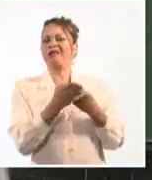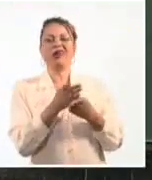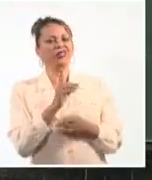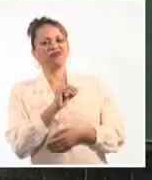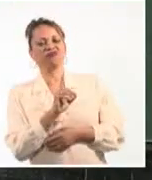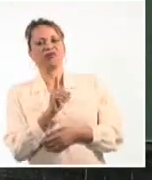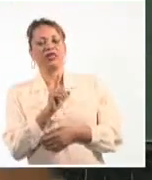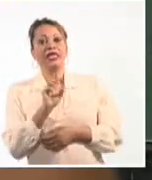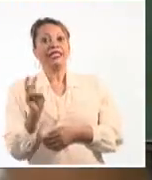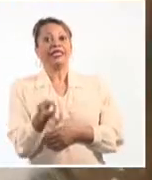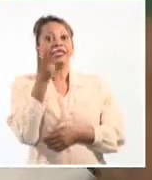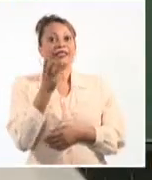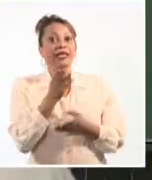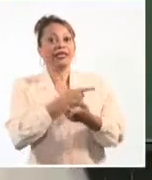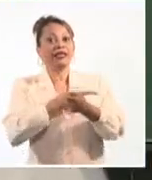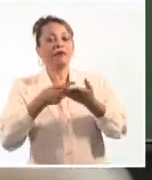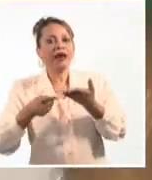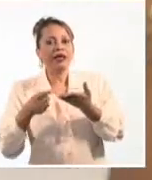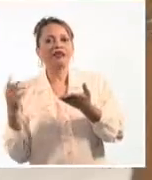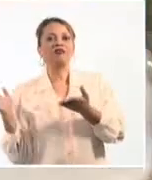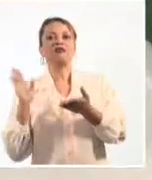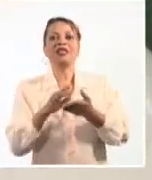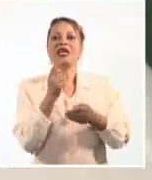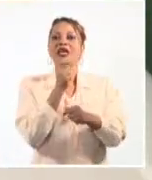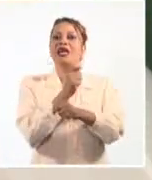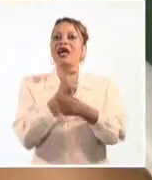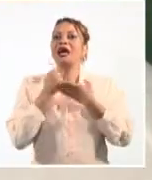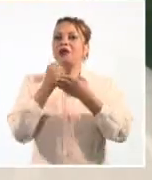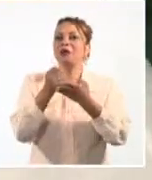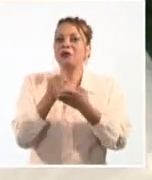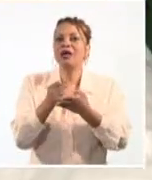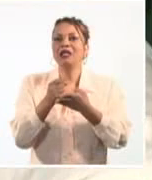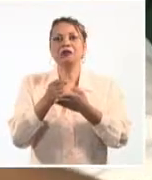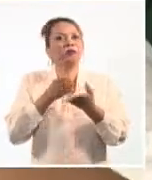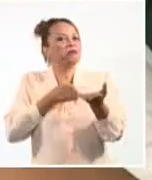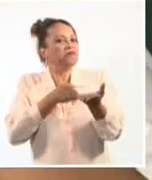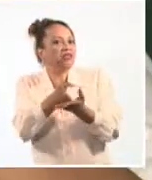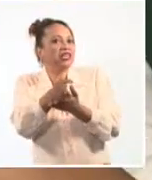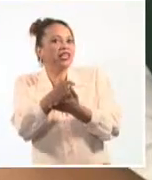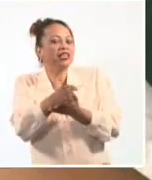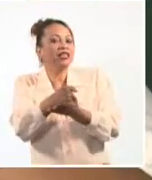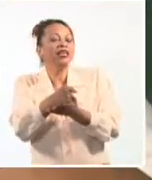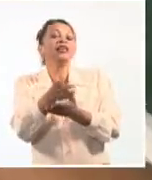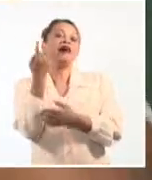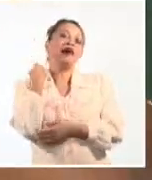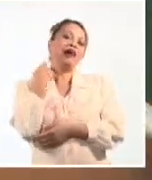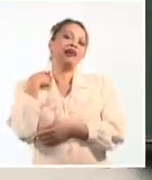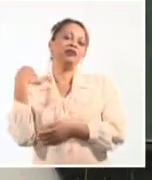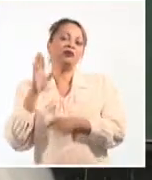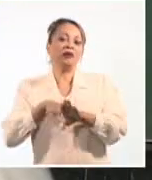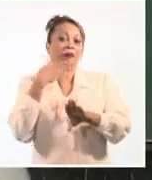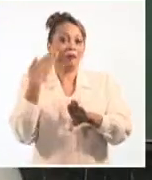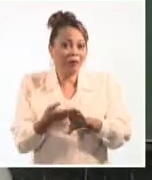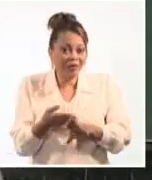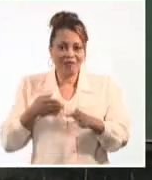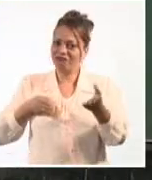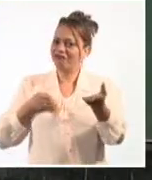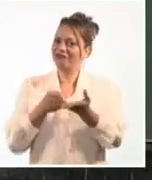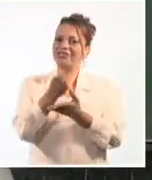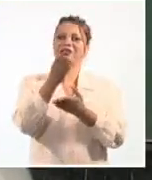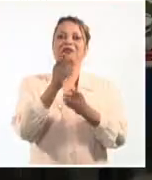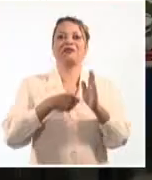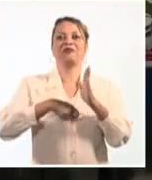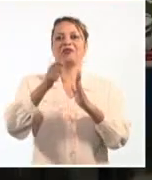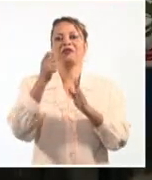tercera semana vine a ayudar en el horario y ya después seguí. Y así ya llevo unos cuantos años después de eso,